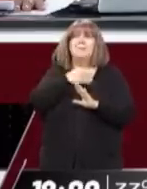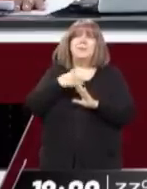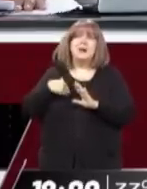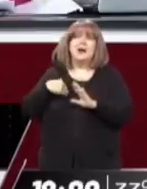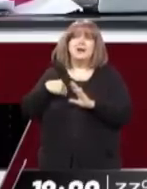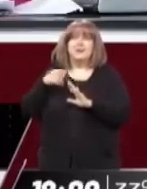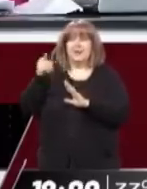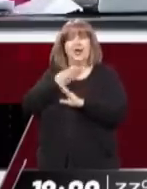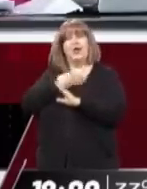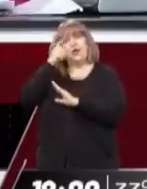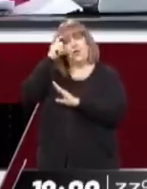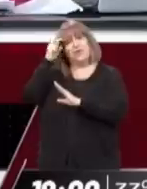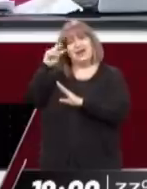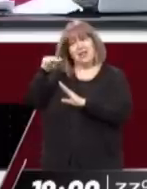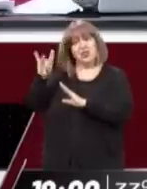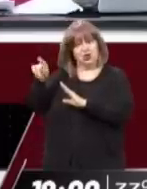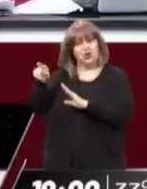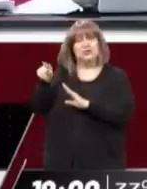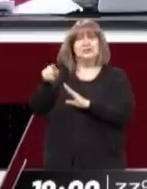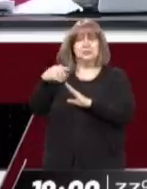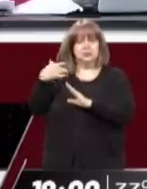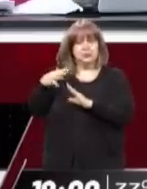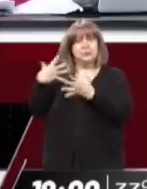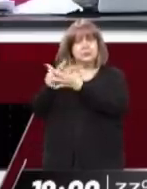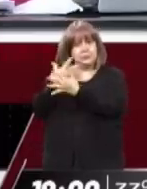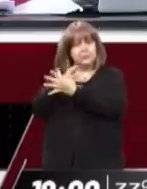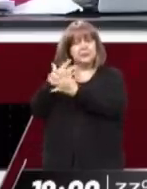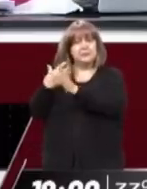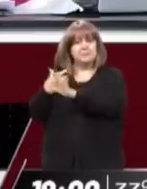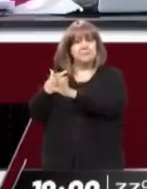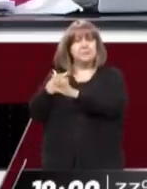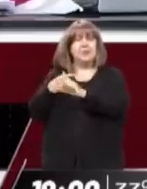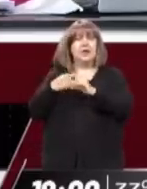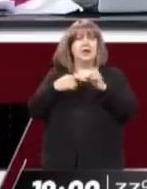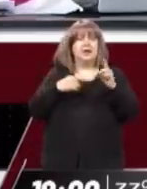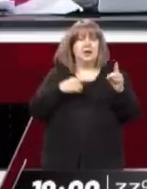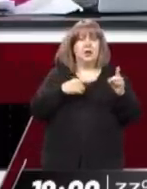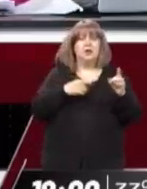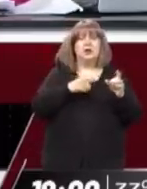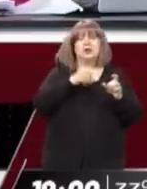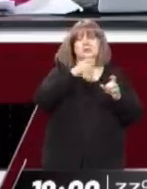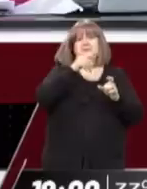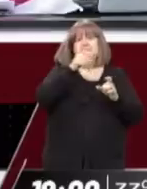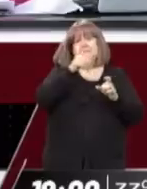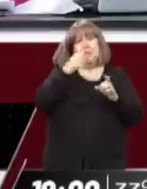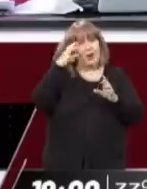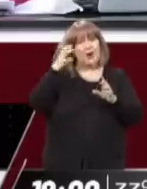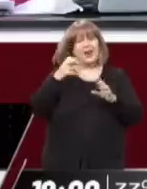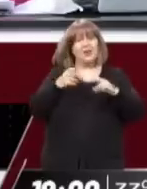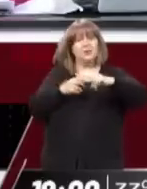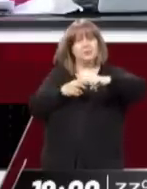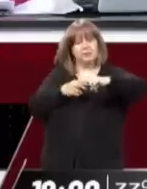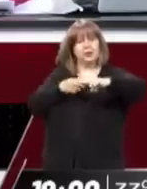también estamos, también otro tema para tocar es todas las personas que estaban ahí alrededor, que no participaron de la pelea, pero que filmaban y que